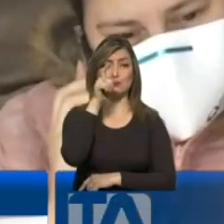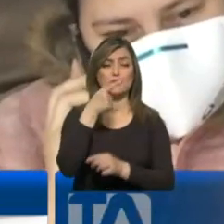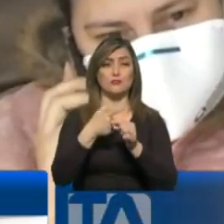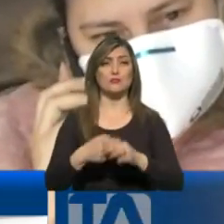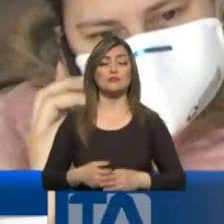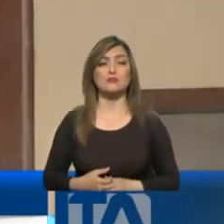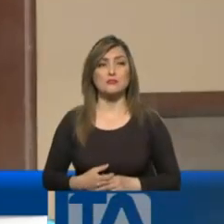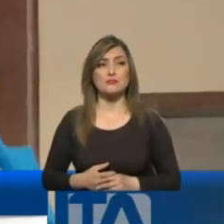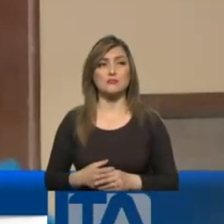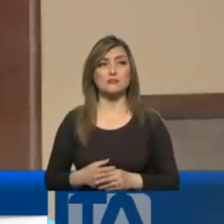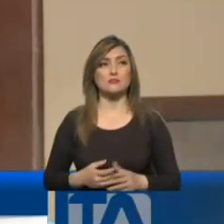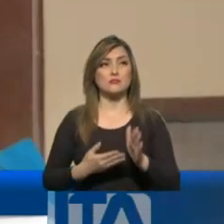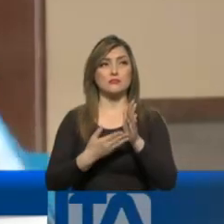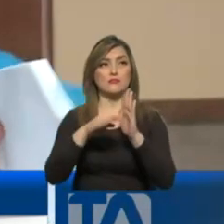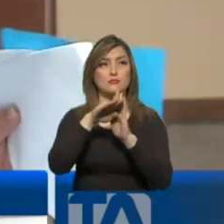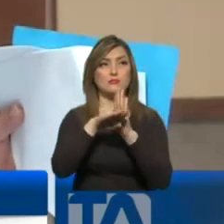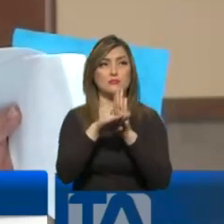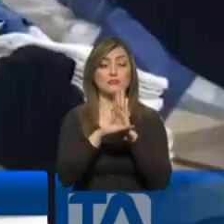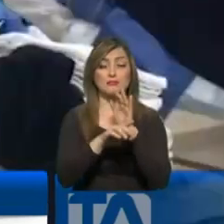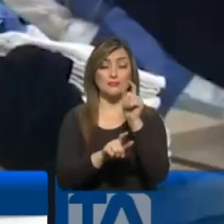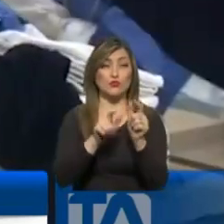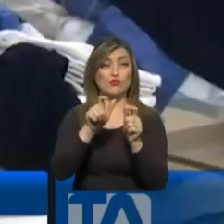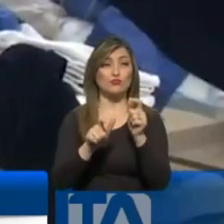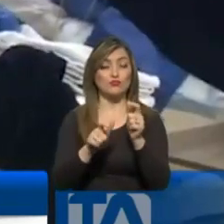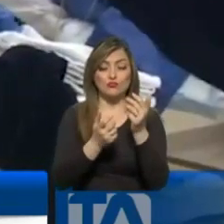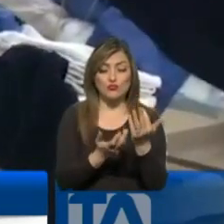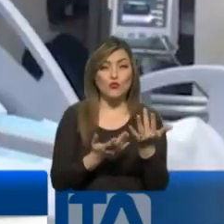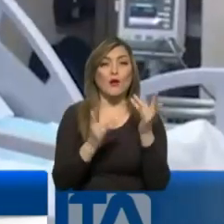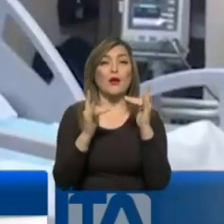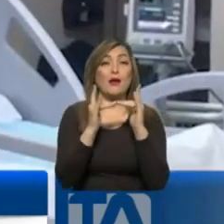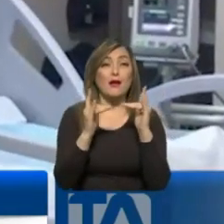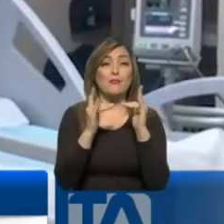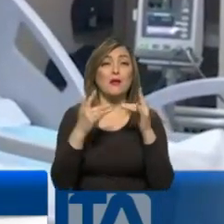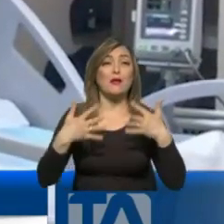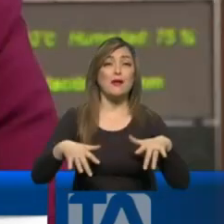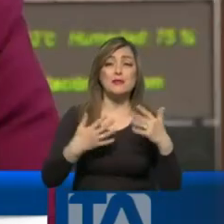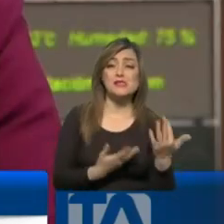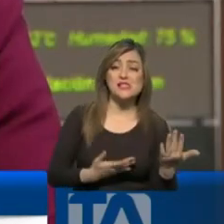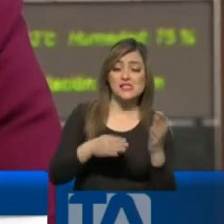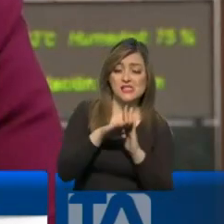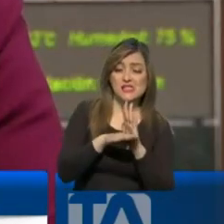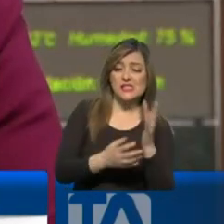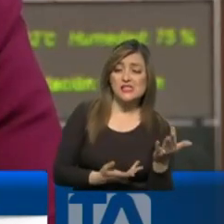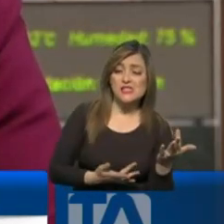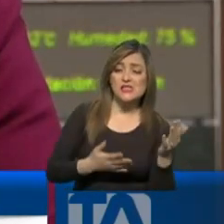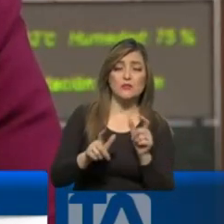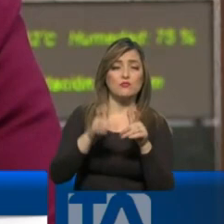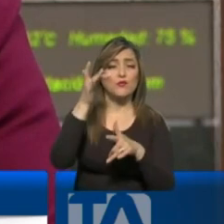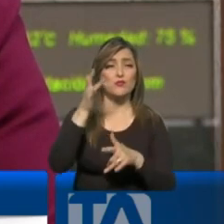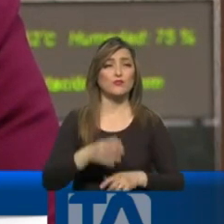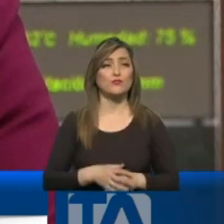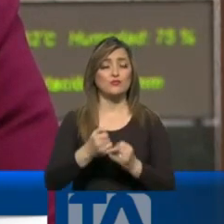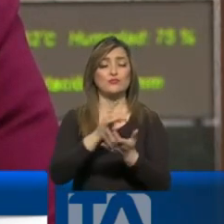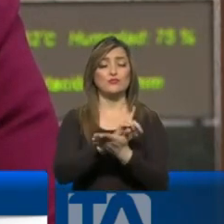crítica. Se refirió, por ejemplo, a la lista de pacientes que aún esperan cama para cuidados intensivos. En las últimas semanas